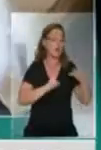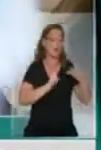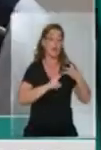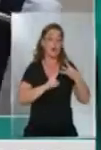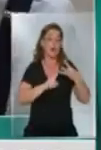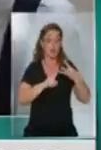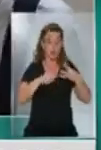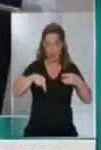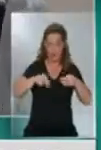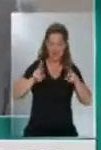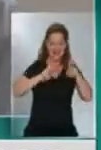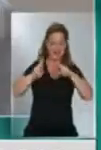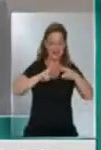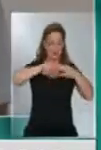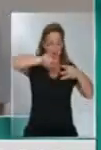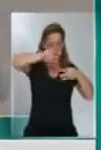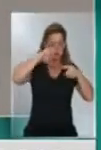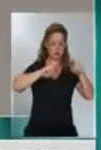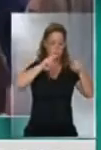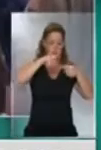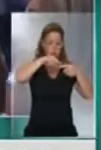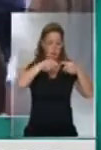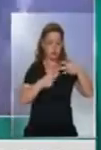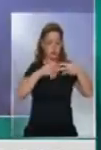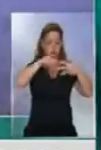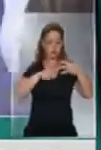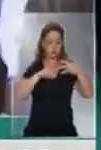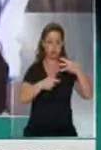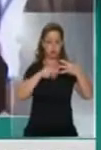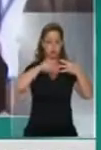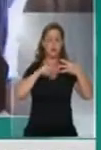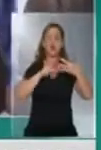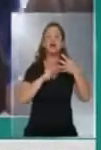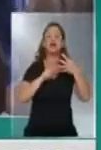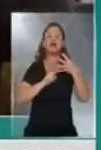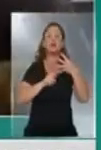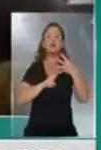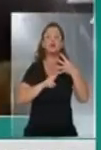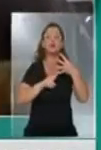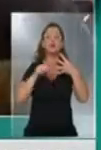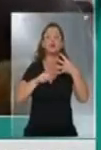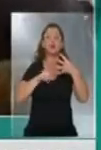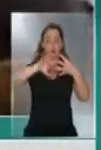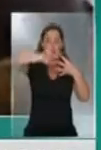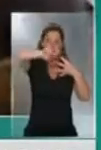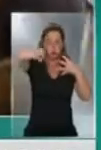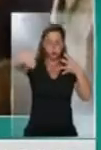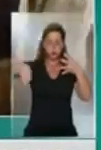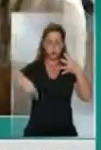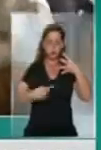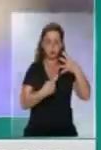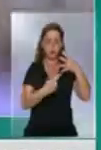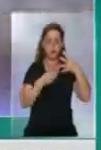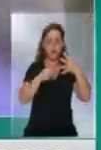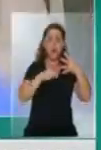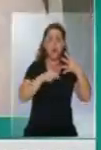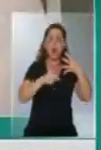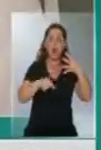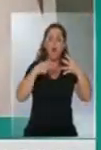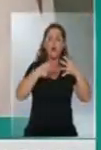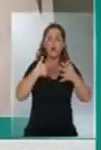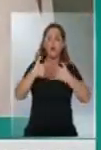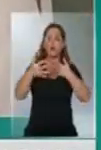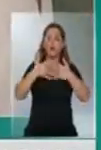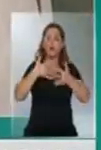relacionadas entre sí? Cuatro, si somos capaces de rastrear si todas tienen un ancestro o un tronco común que es muy cercano. O